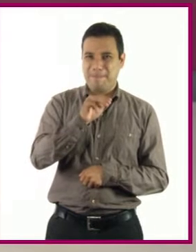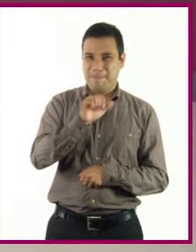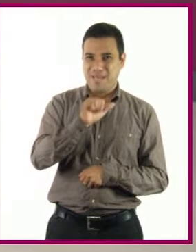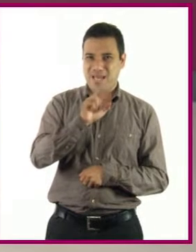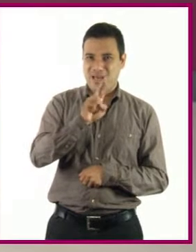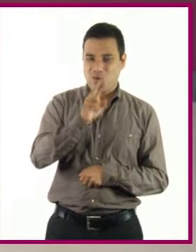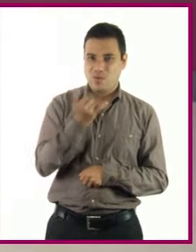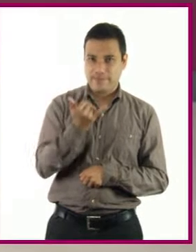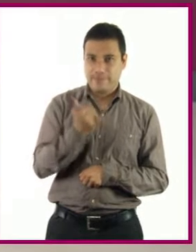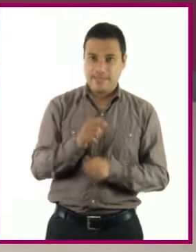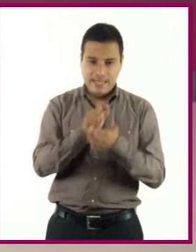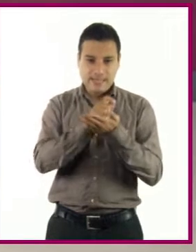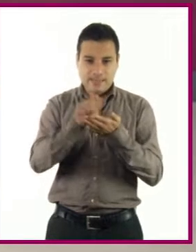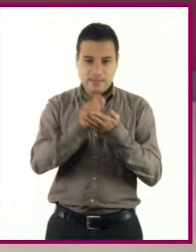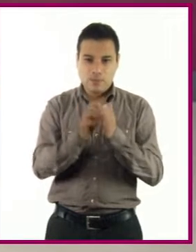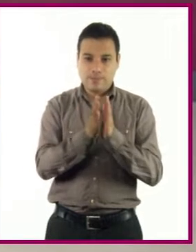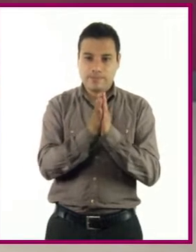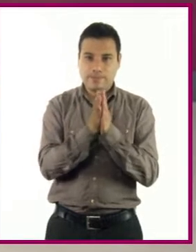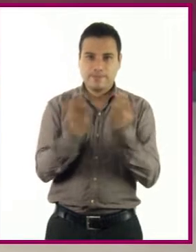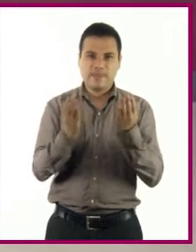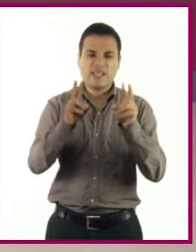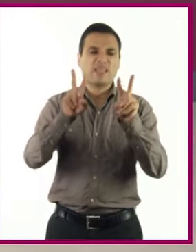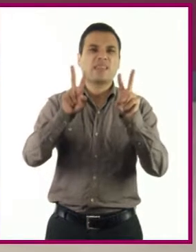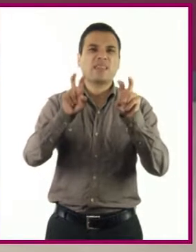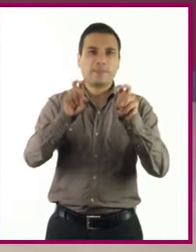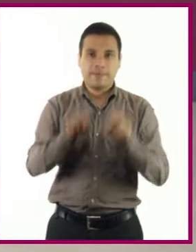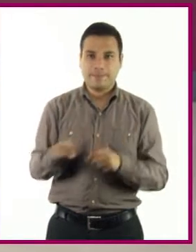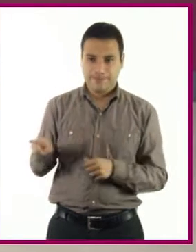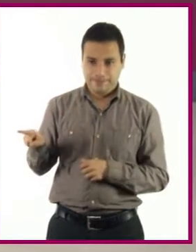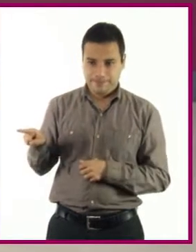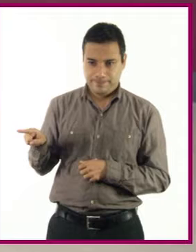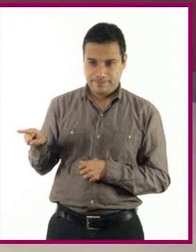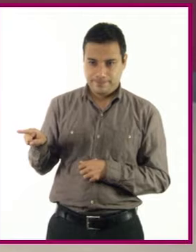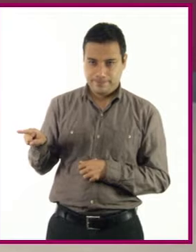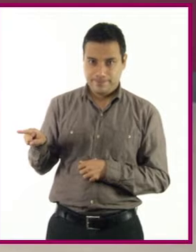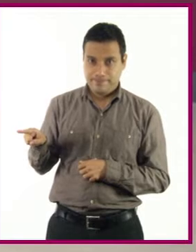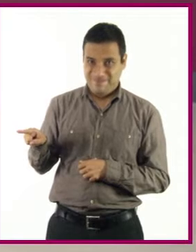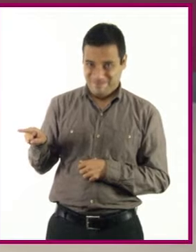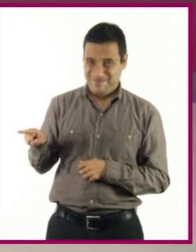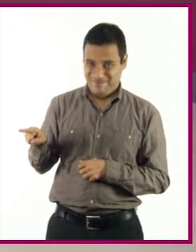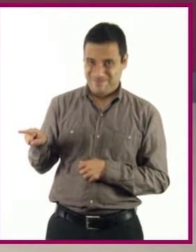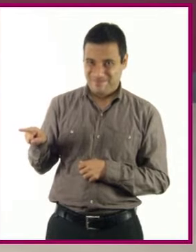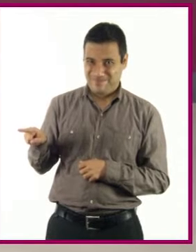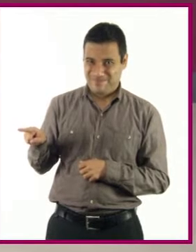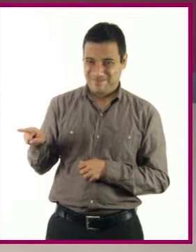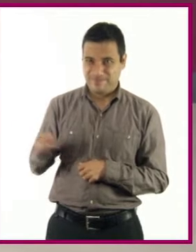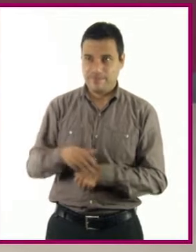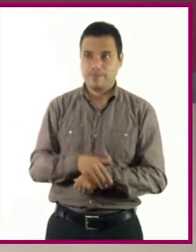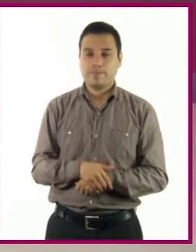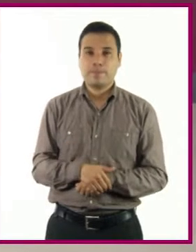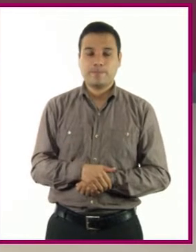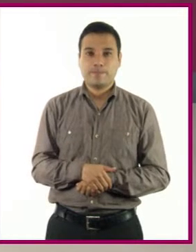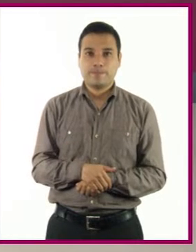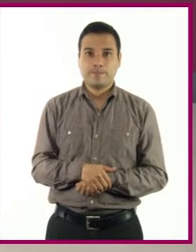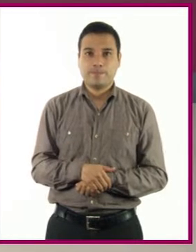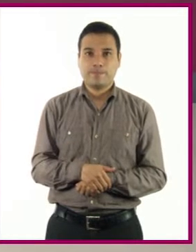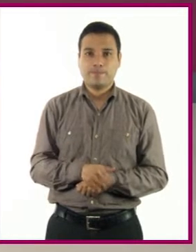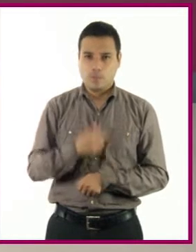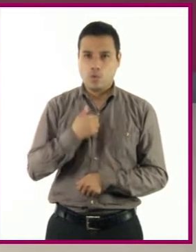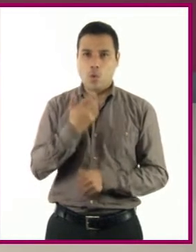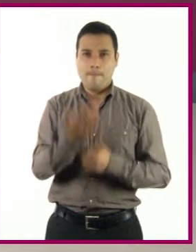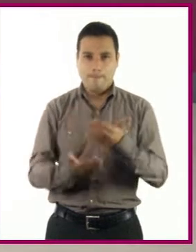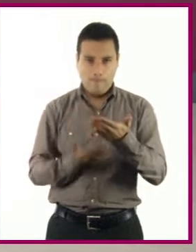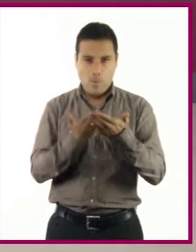escribió Reflexiones sobre la educación de las hijas y Vindicación de los derechos de la mujer. Les